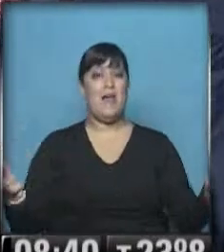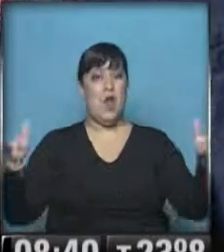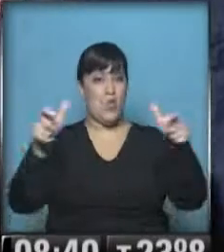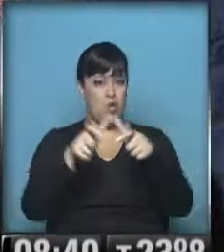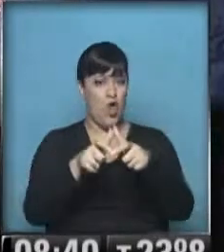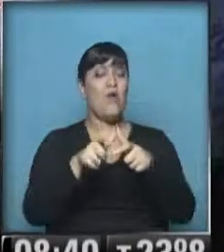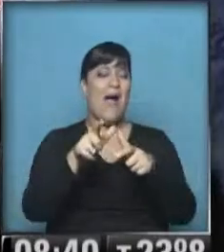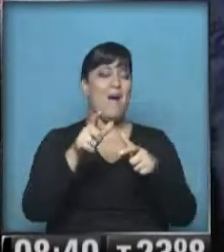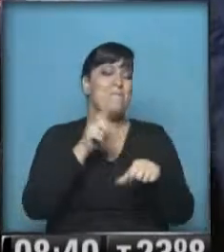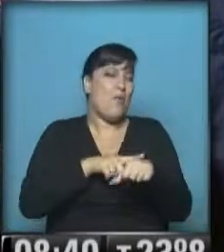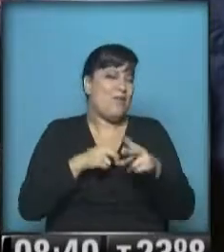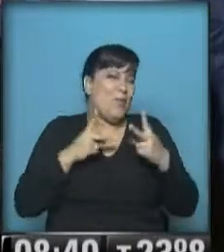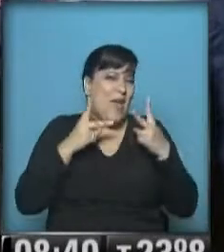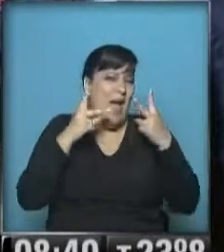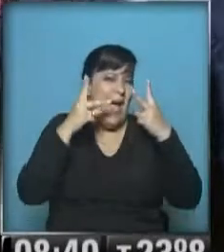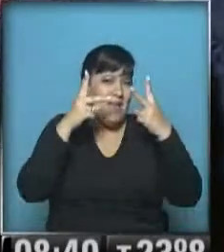veníamos en el viaje,